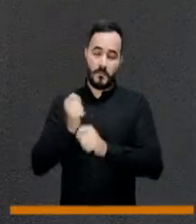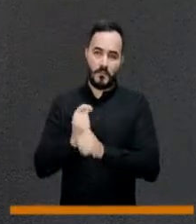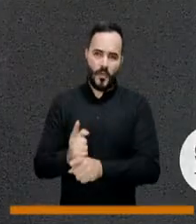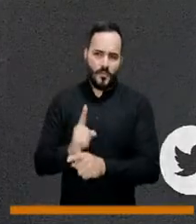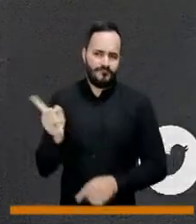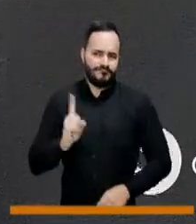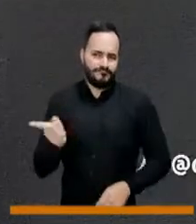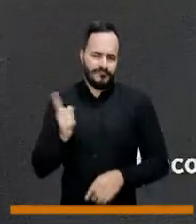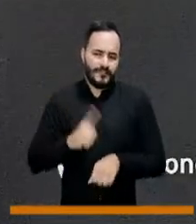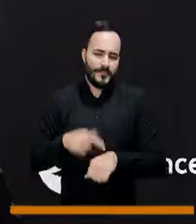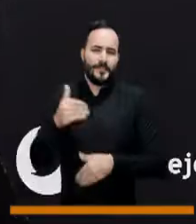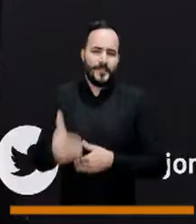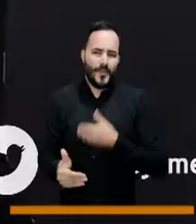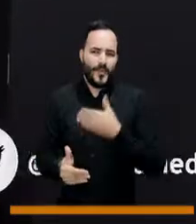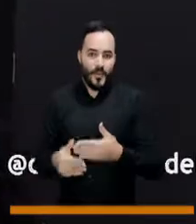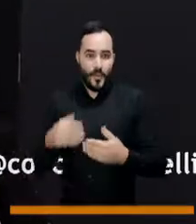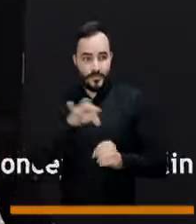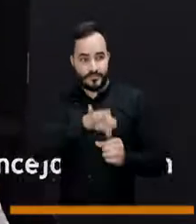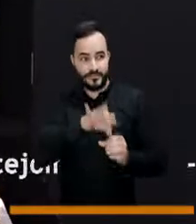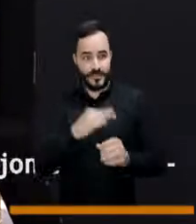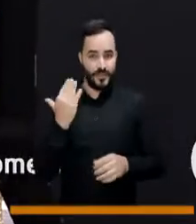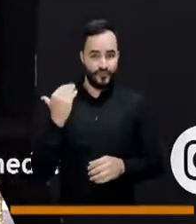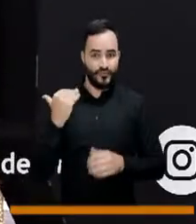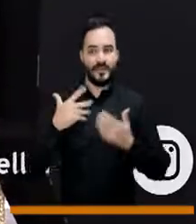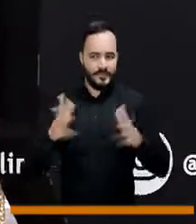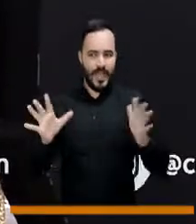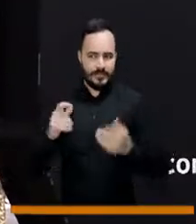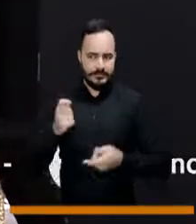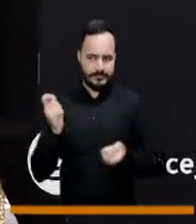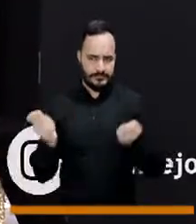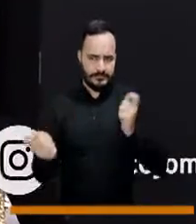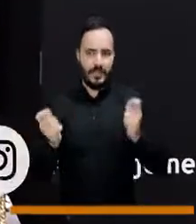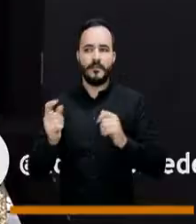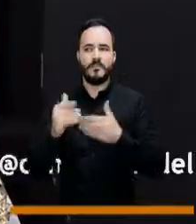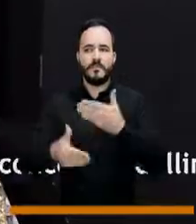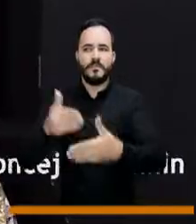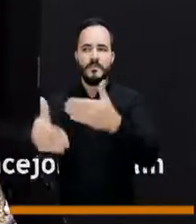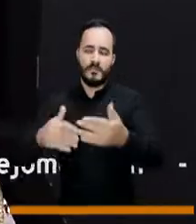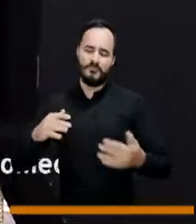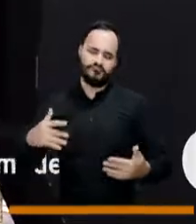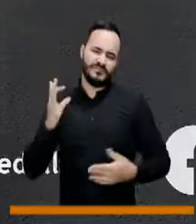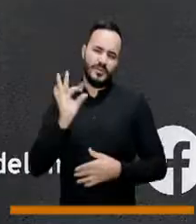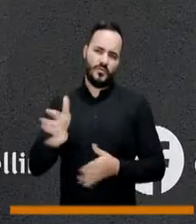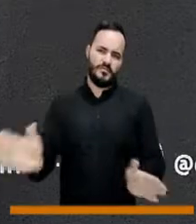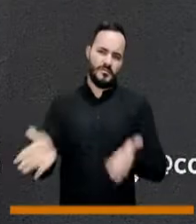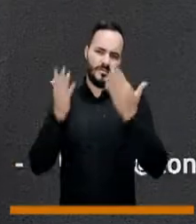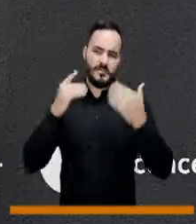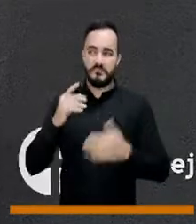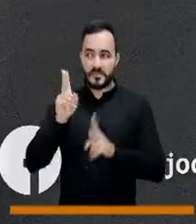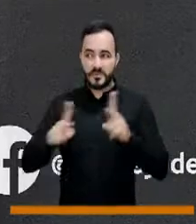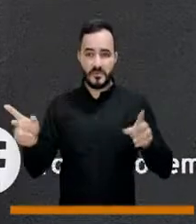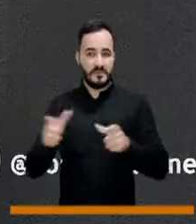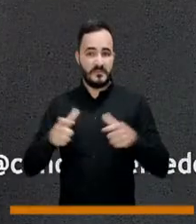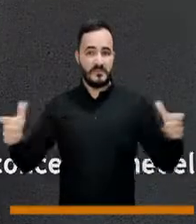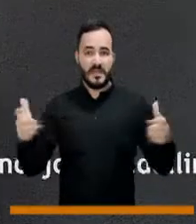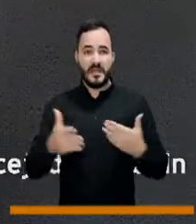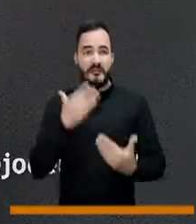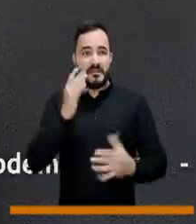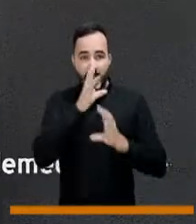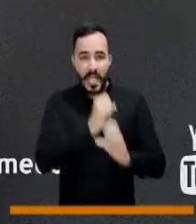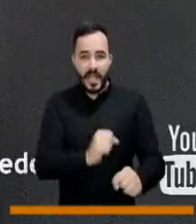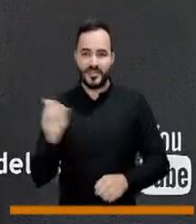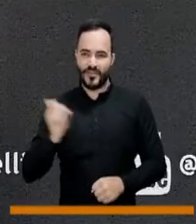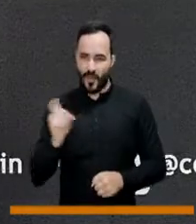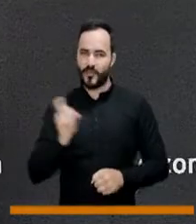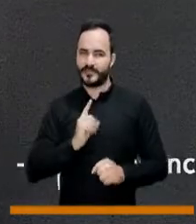no es de un momento a otro. Estas elecciones son un primer paso, pero creo que deberíamos seguir avanzando. La gente cada día come menos callada.